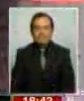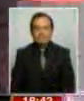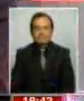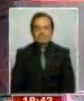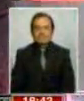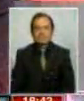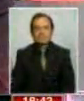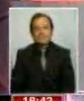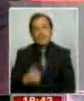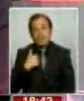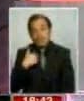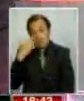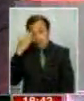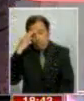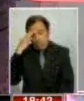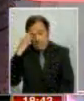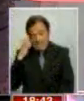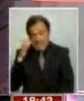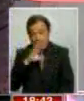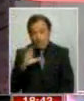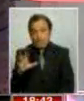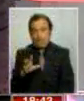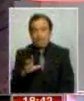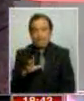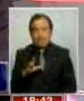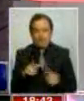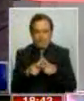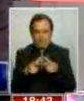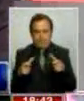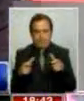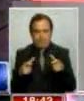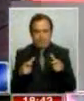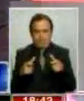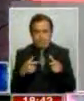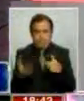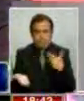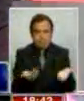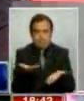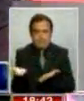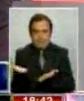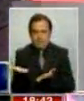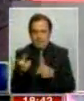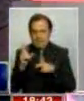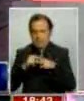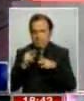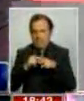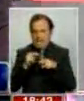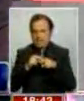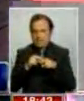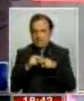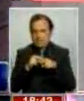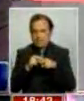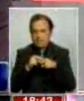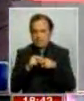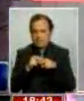Mira, yo creo de que la época de los panfletos está en el pasado. Dicen que son volantes.